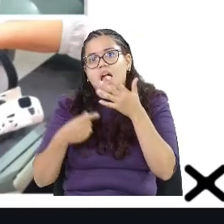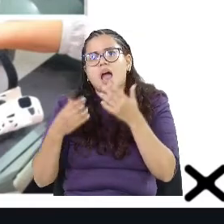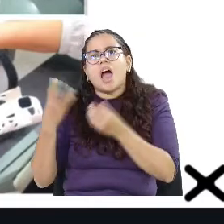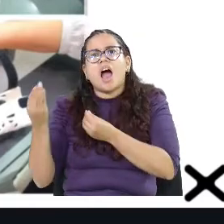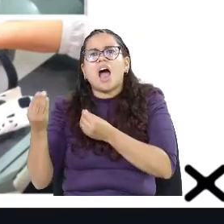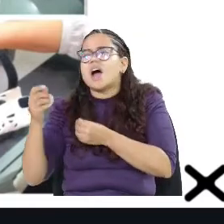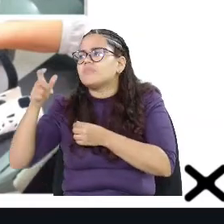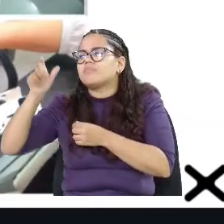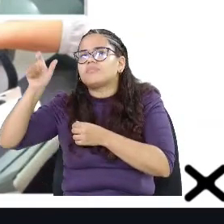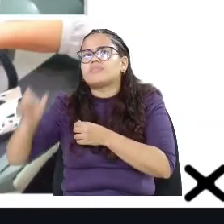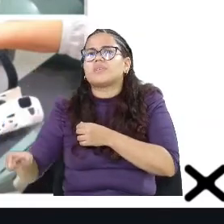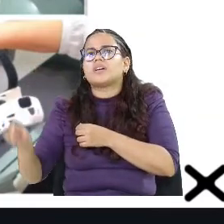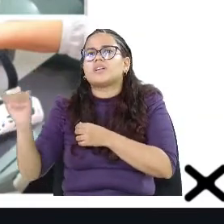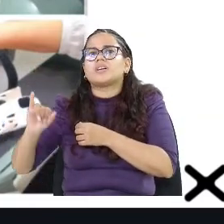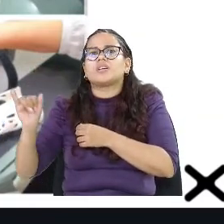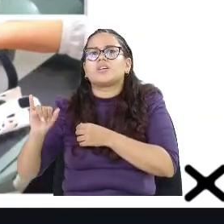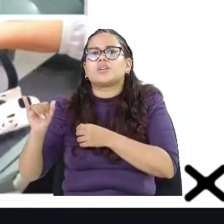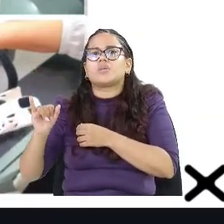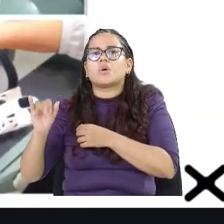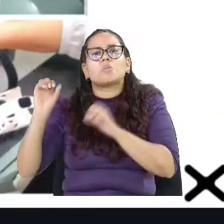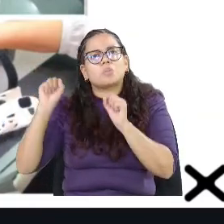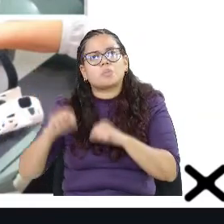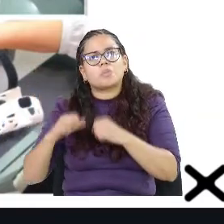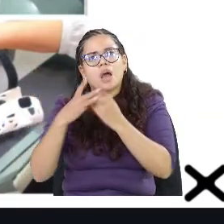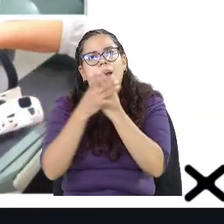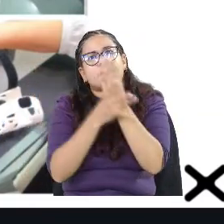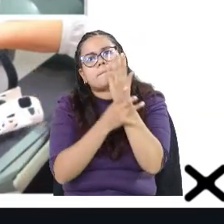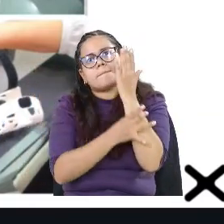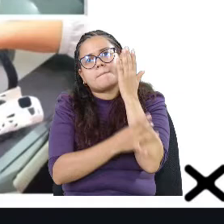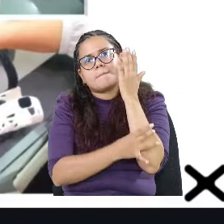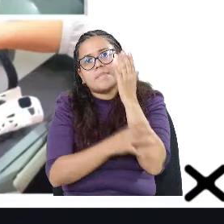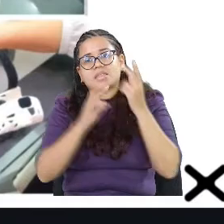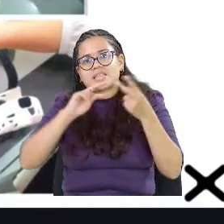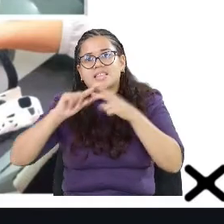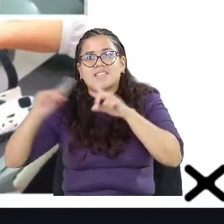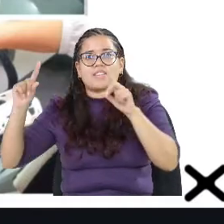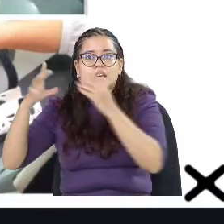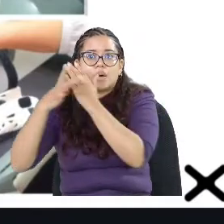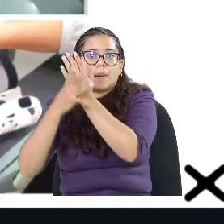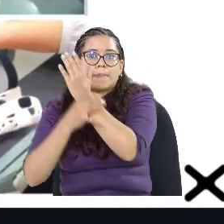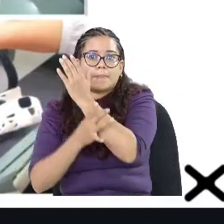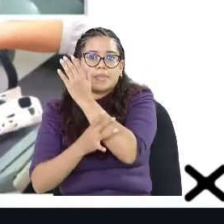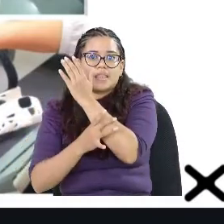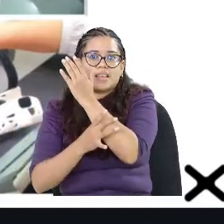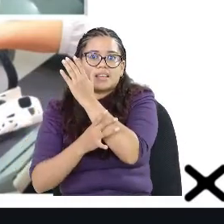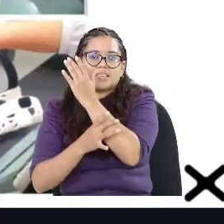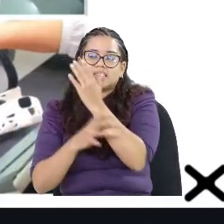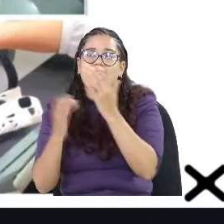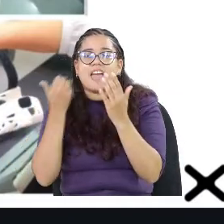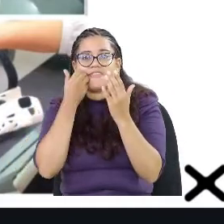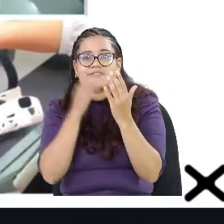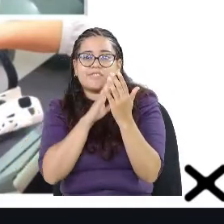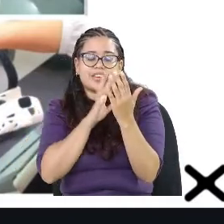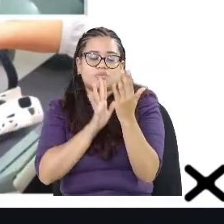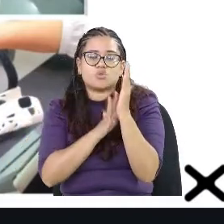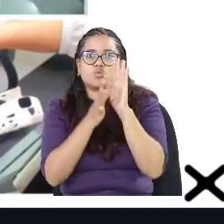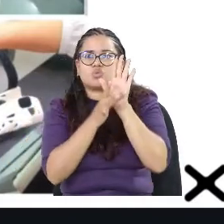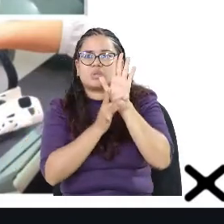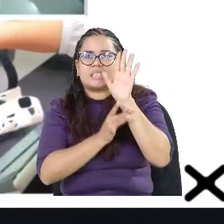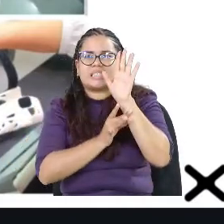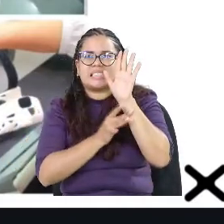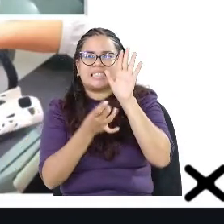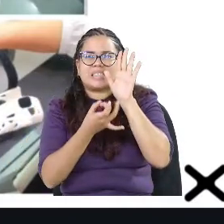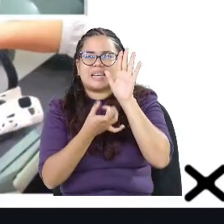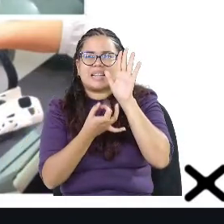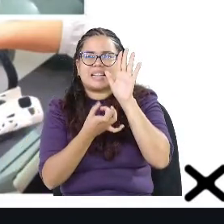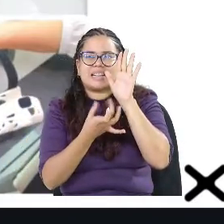que portar por el resto de su vida, que es el túnel carpiano. Y entonces aquí también tenemos ese elemento en el que puede